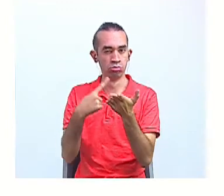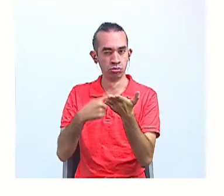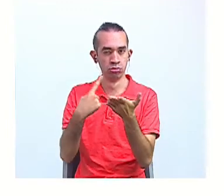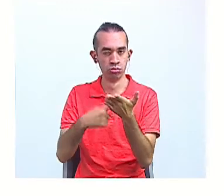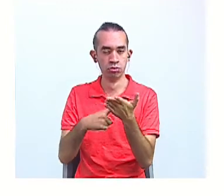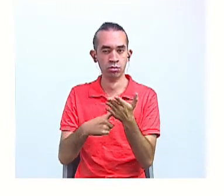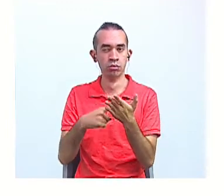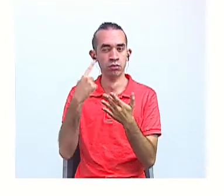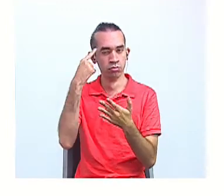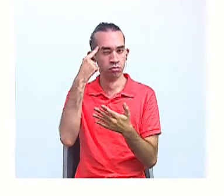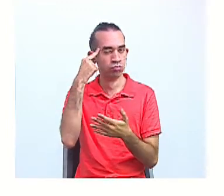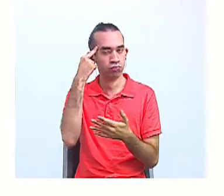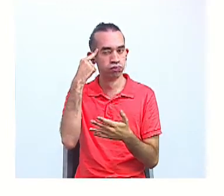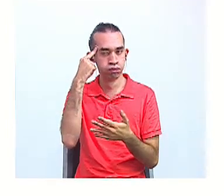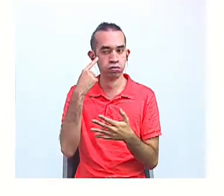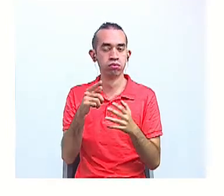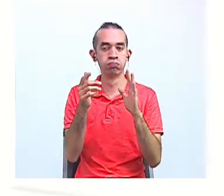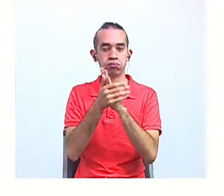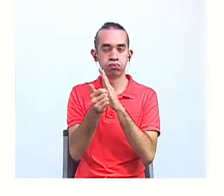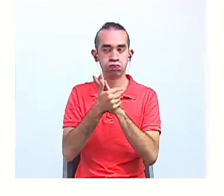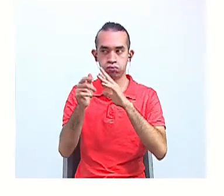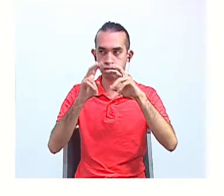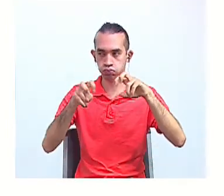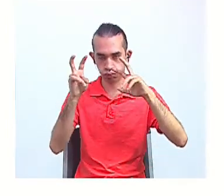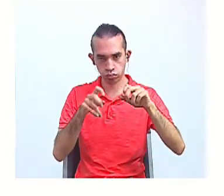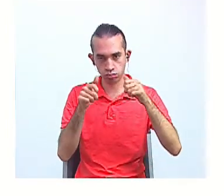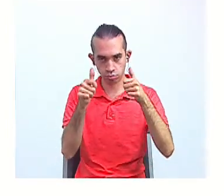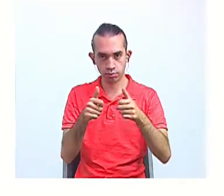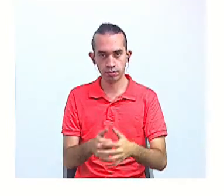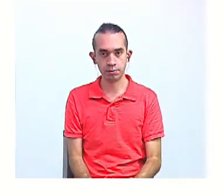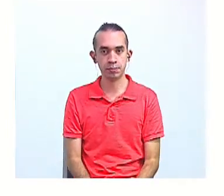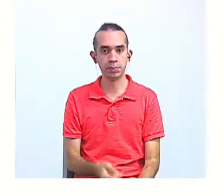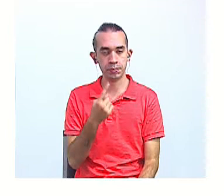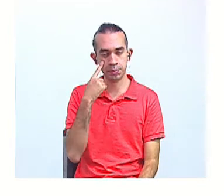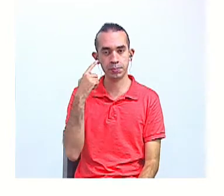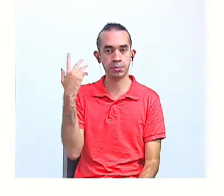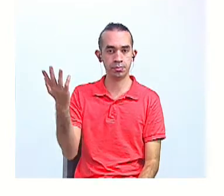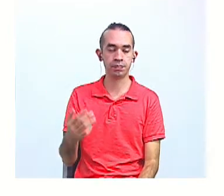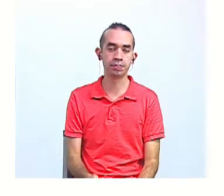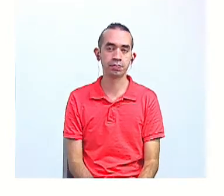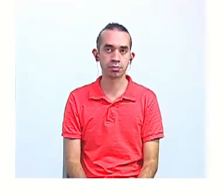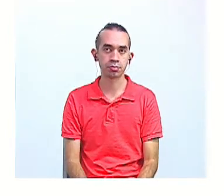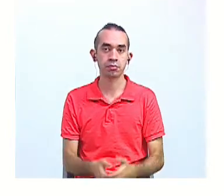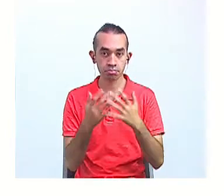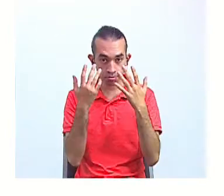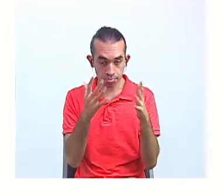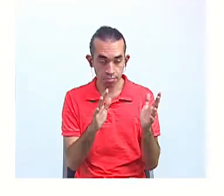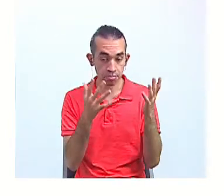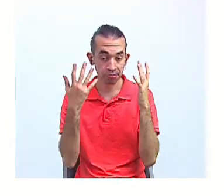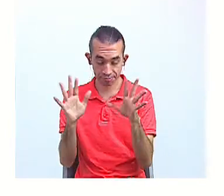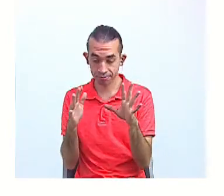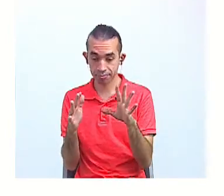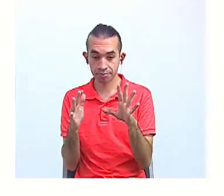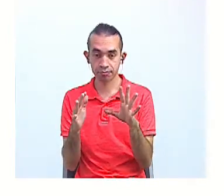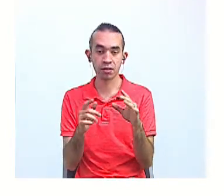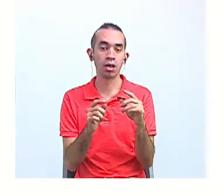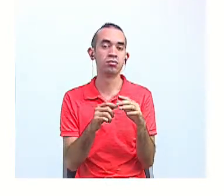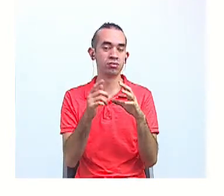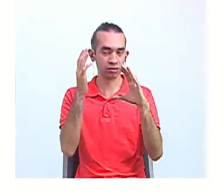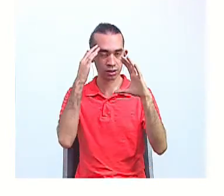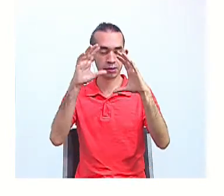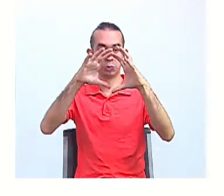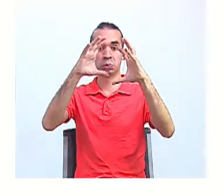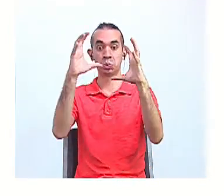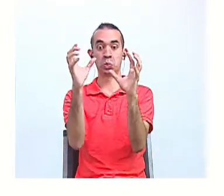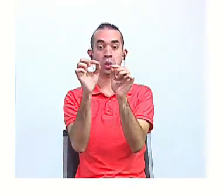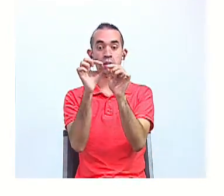para desarrollar esa capacidad de análisis. Muy bien, veamos entonces el tercer paso. Si ya tenemos el radio, lo